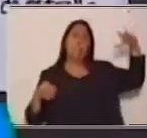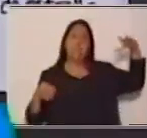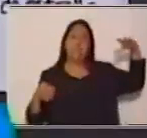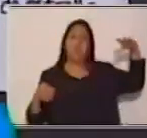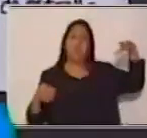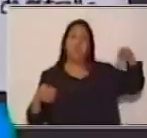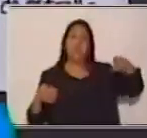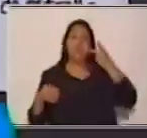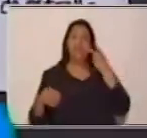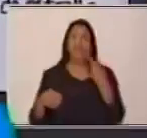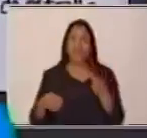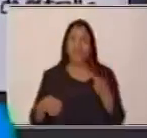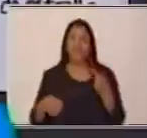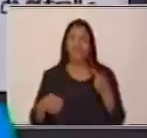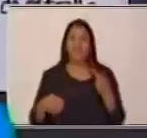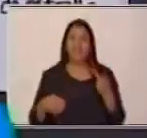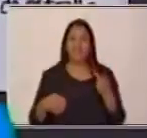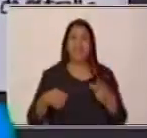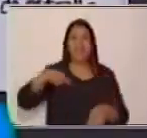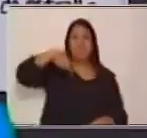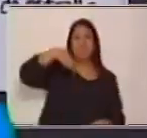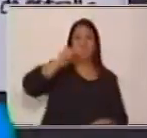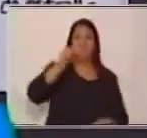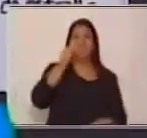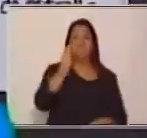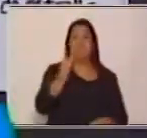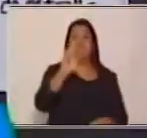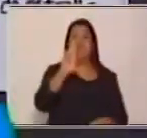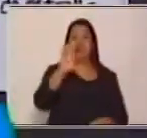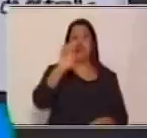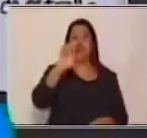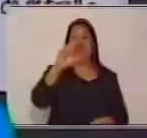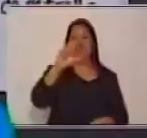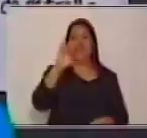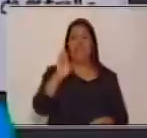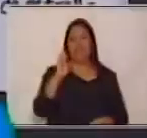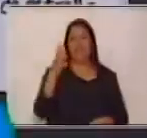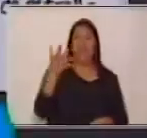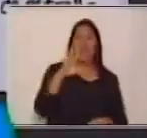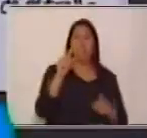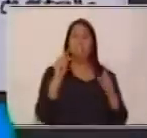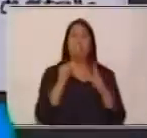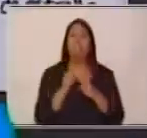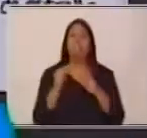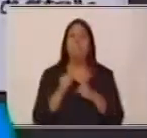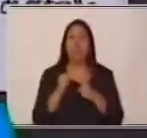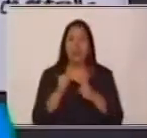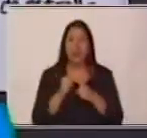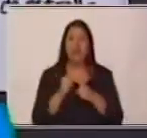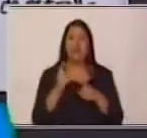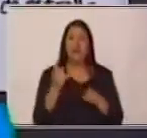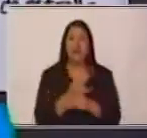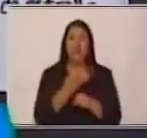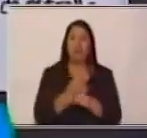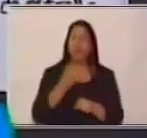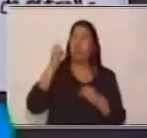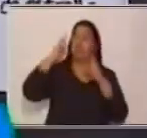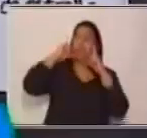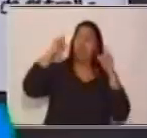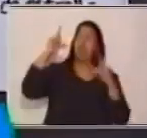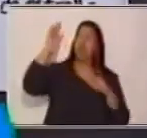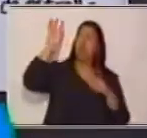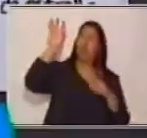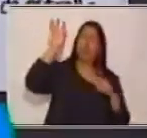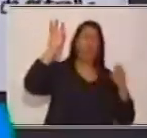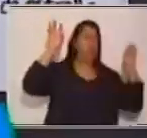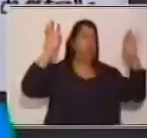cuenta? Estamos utilizando parece y estamos estableciendo esa relación o esa semejanza entre el sol y una bombilla. Ambos